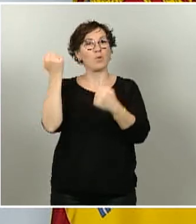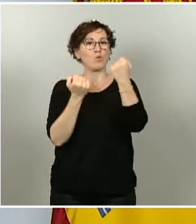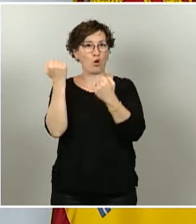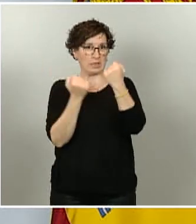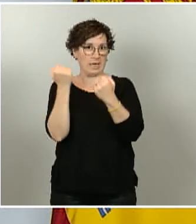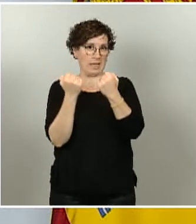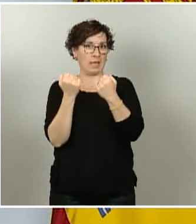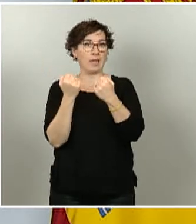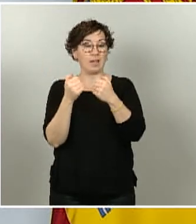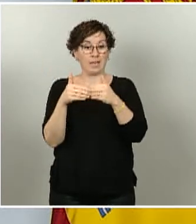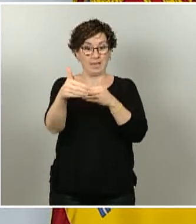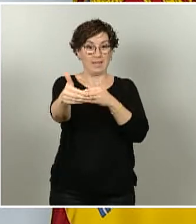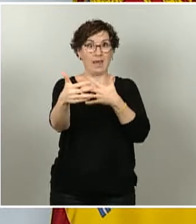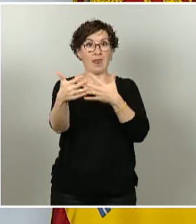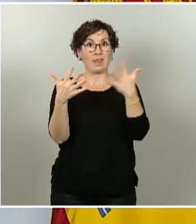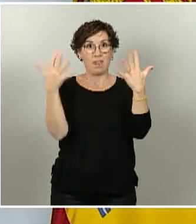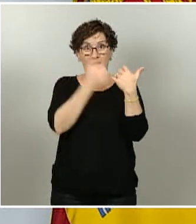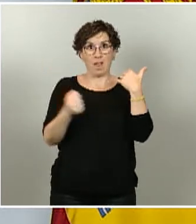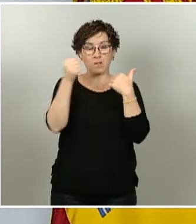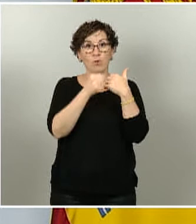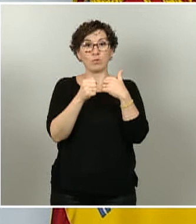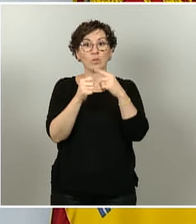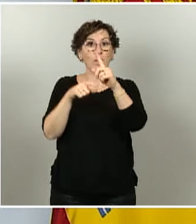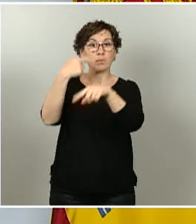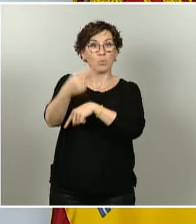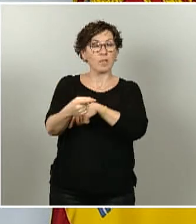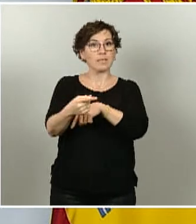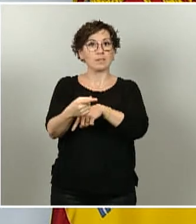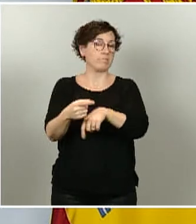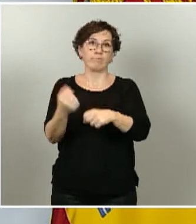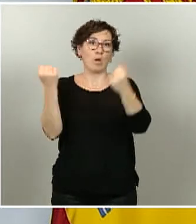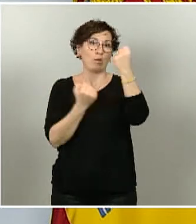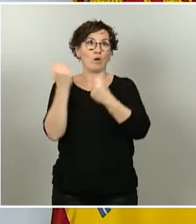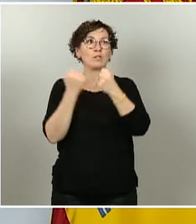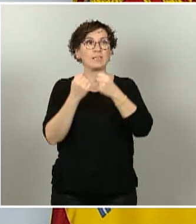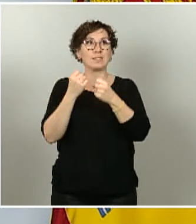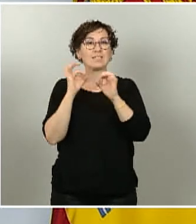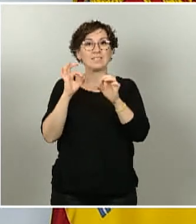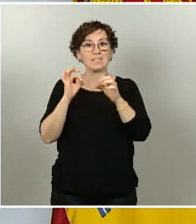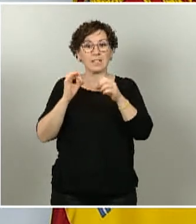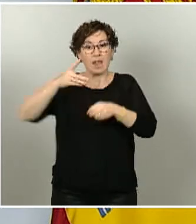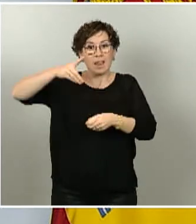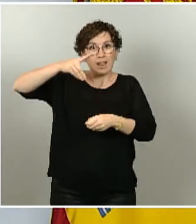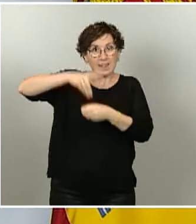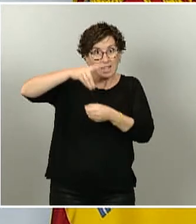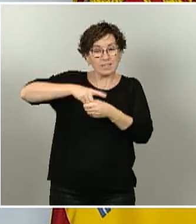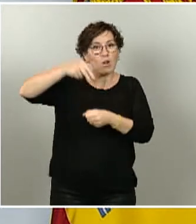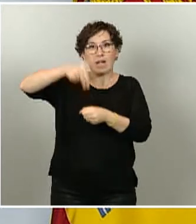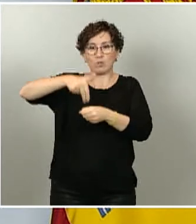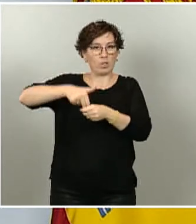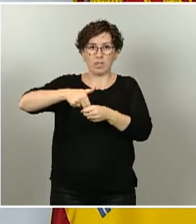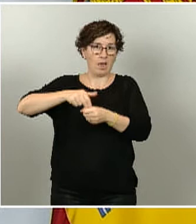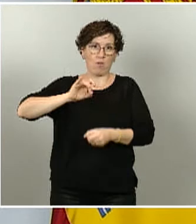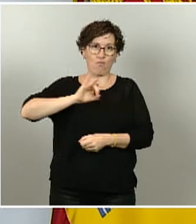quedaría limitado, quedaría fuera de la circulación los vehículos con motor de combustión, salvo los